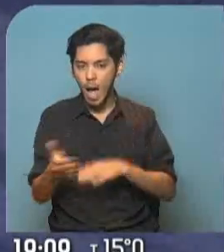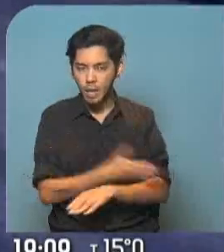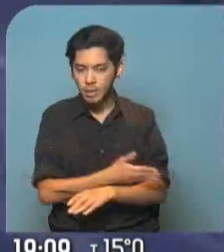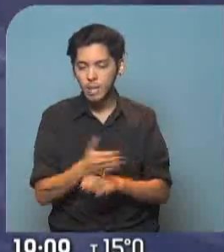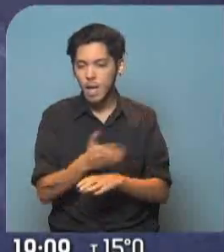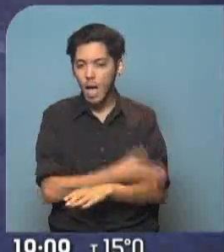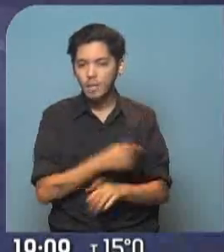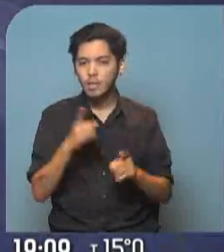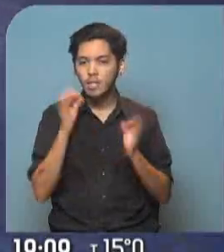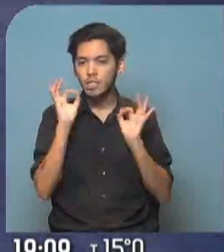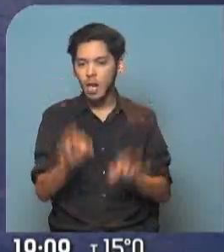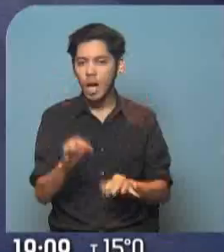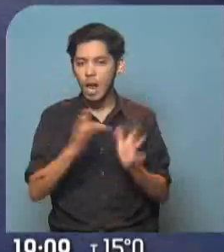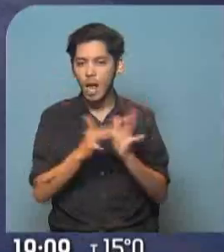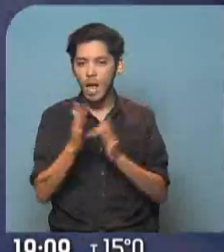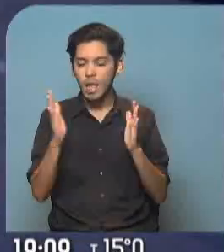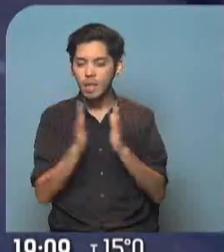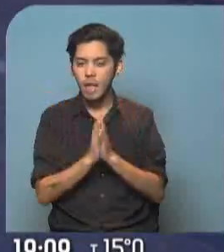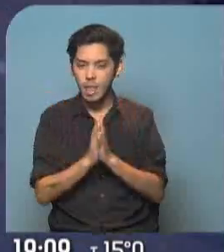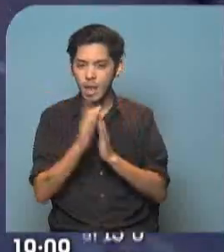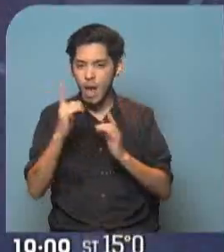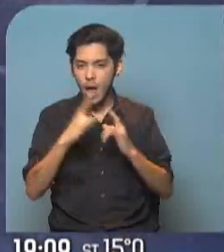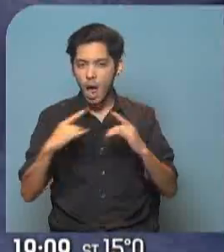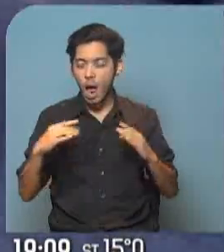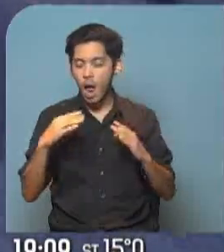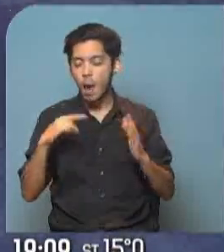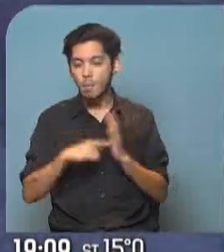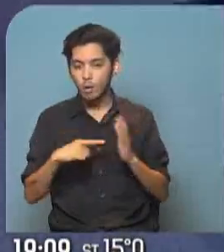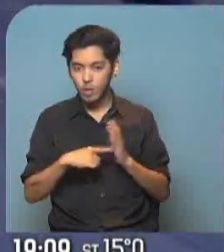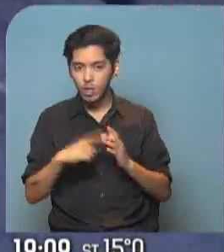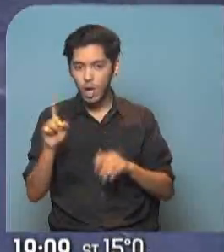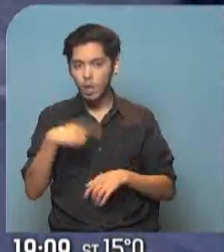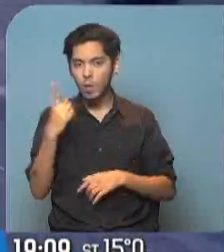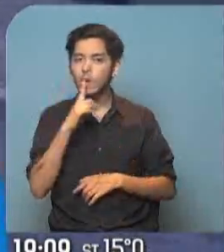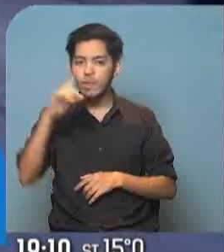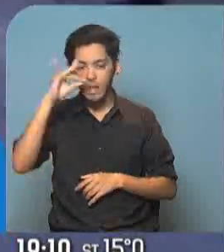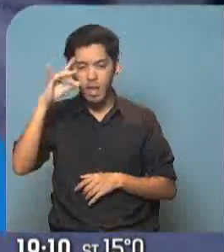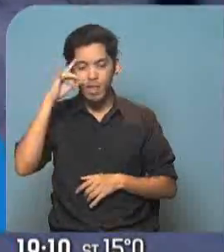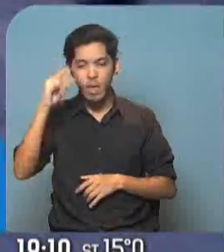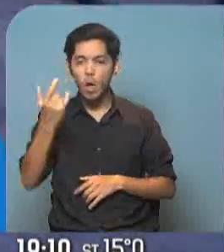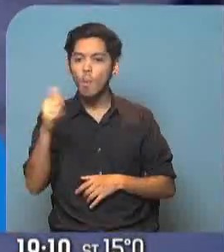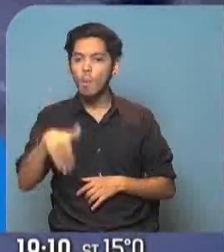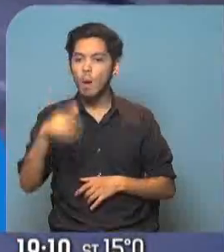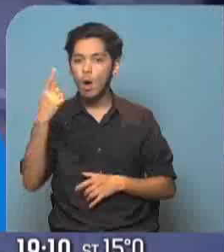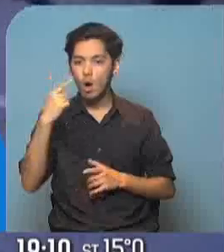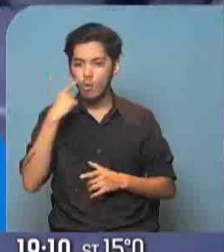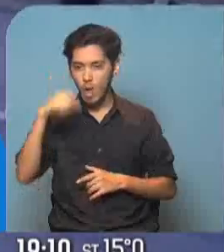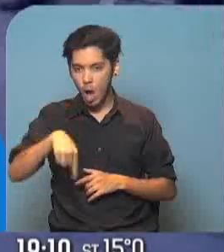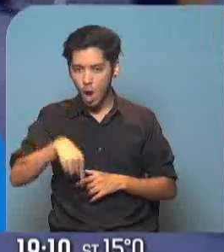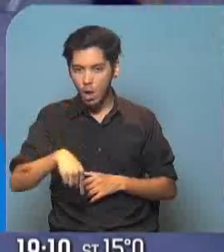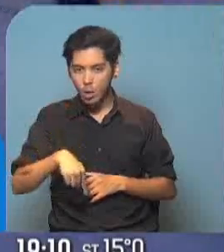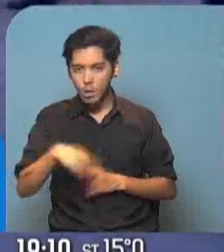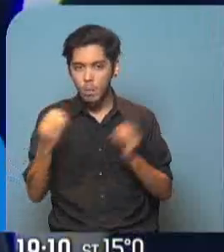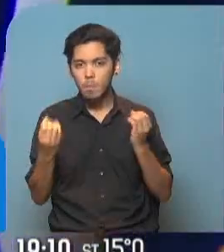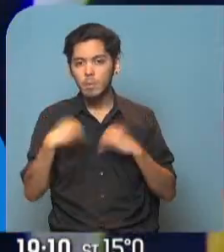la Catedral de la Ciudad de Buenos Aires, a la Catedral porteña, donde se realizó el Tedeum en la jornada de hoy. Pero les decía, arrancó muy